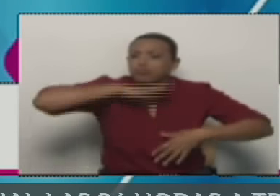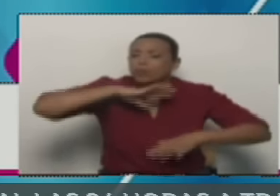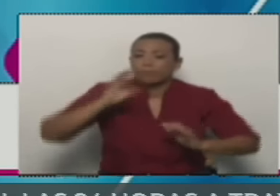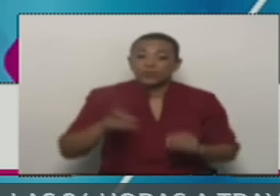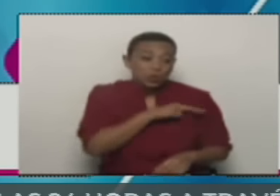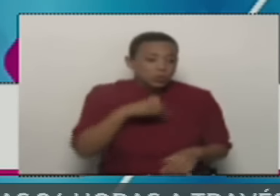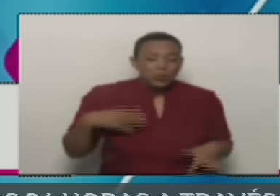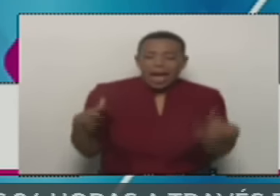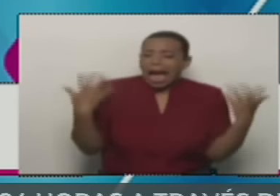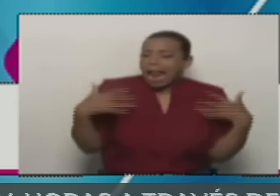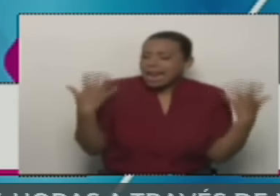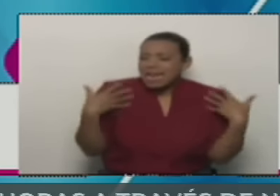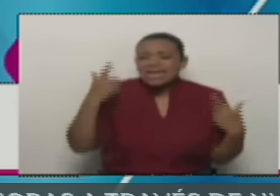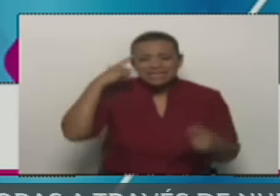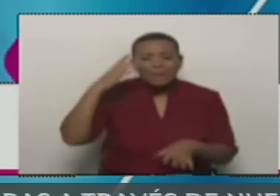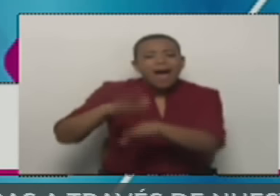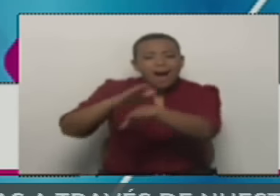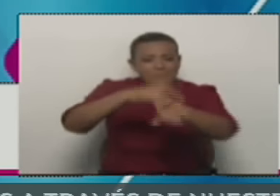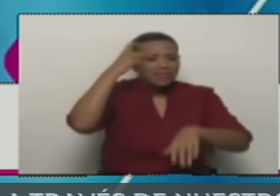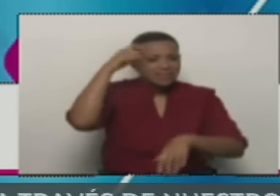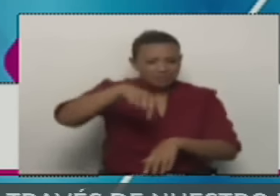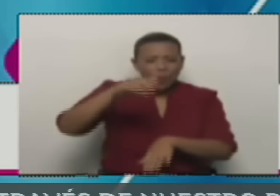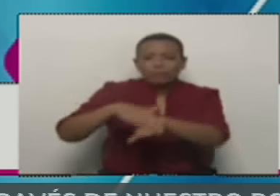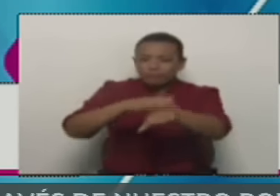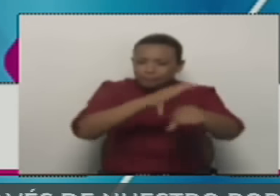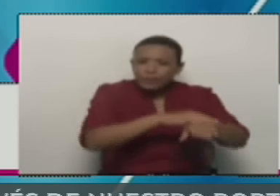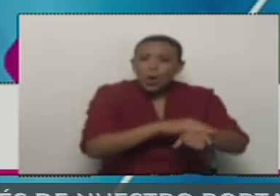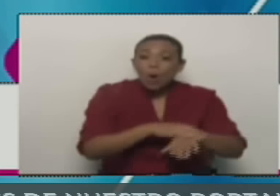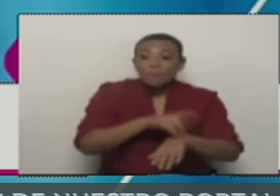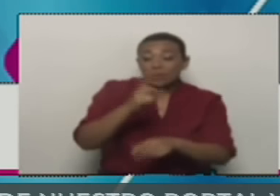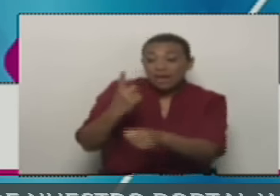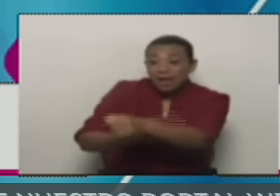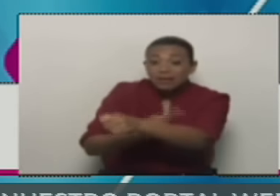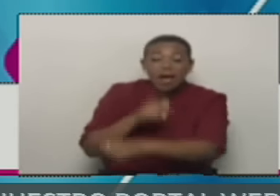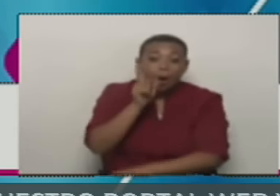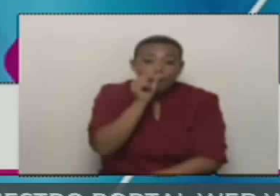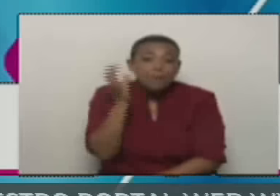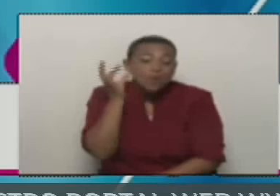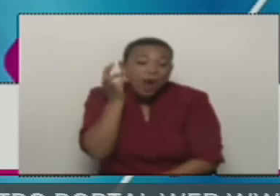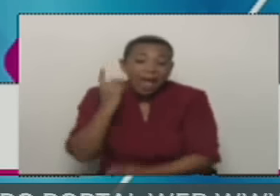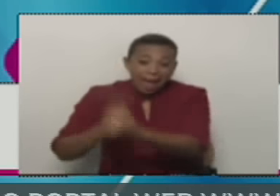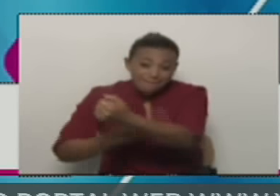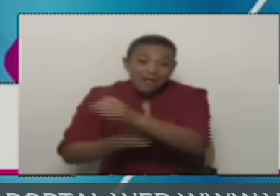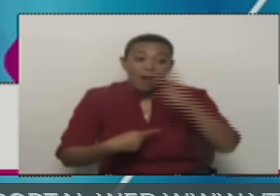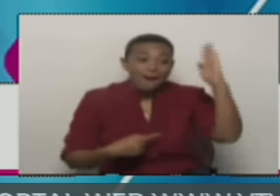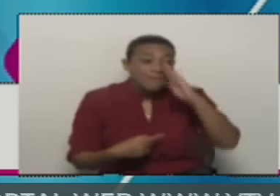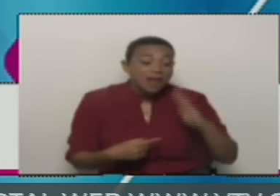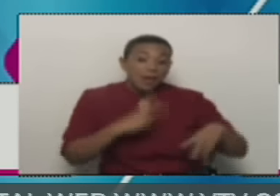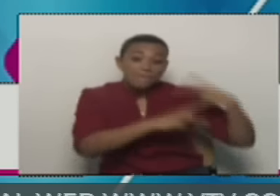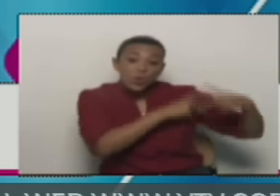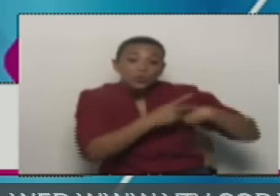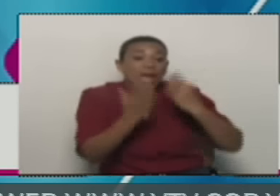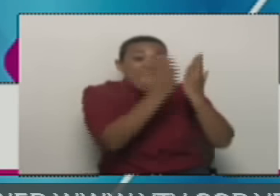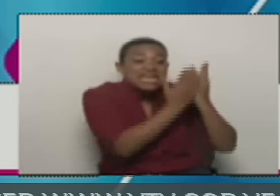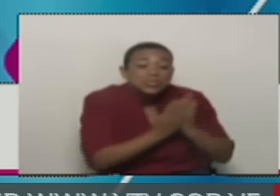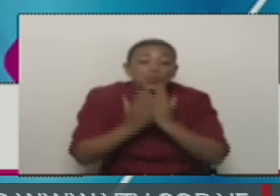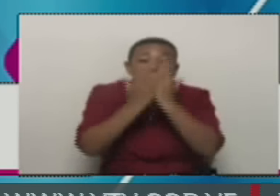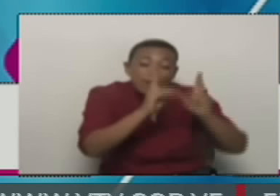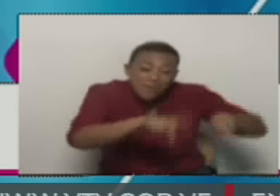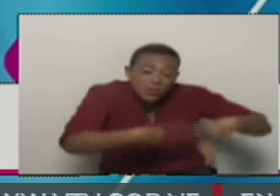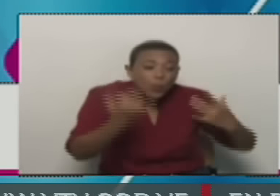alegra muchísimo este anuncio que usted está haciendo, porque los hermanos y hermanas del MCT no solamente producen, sino que estudian para